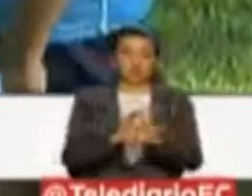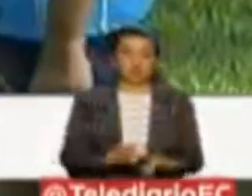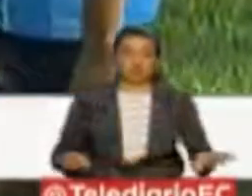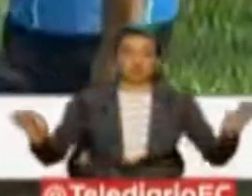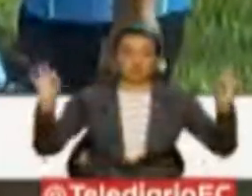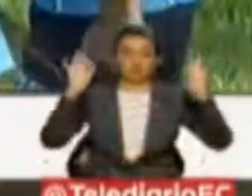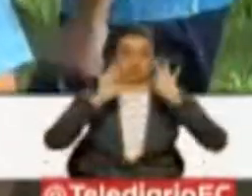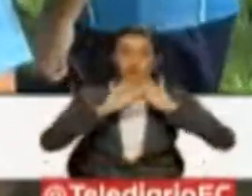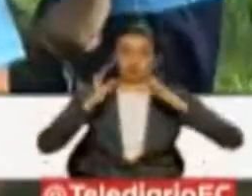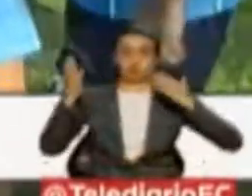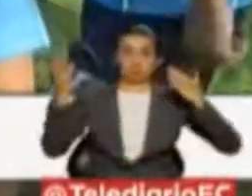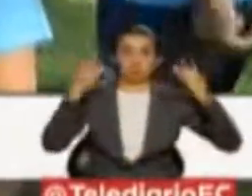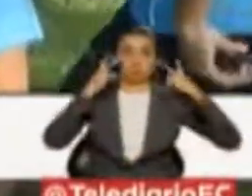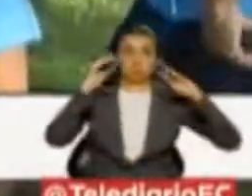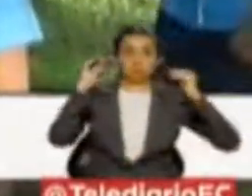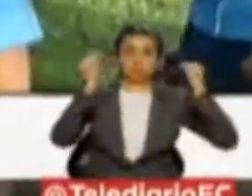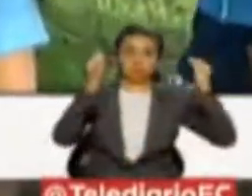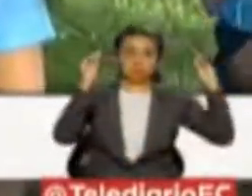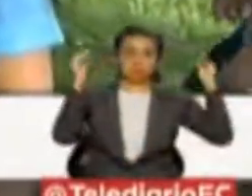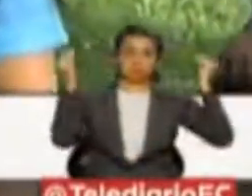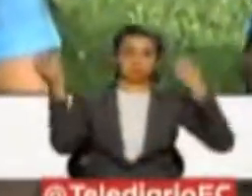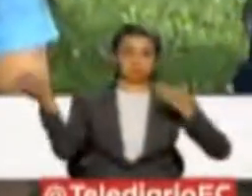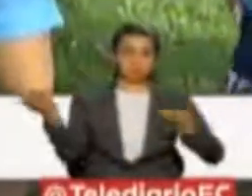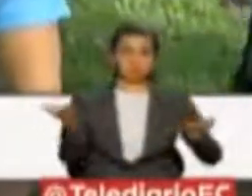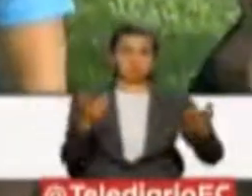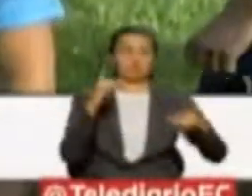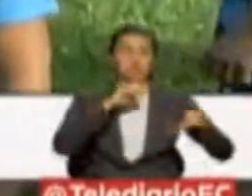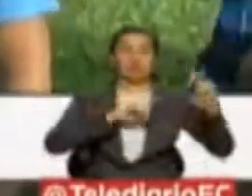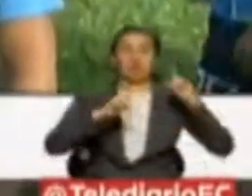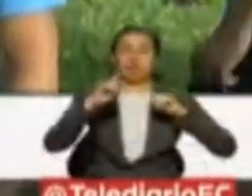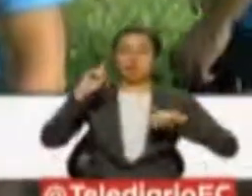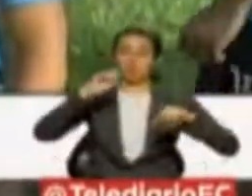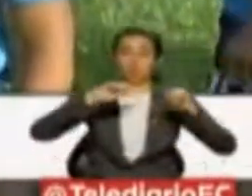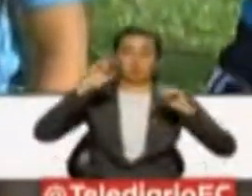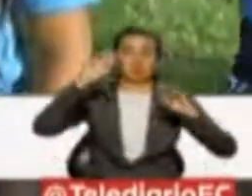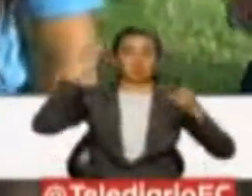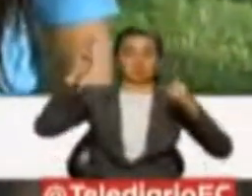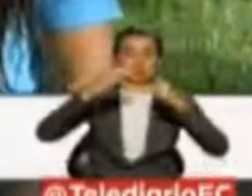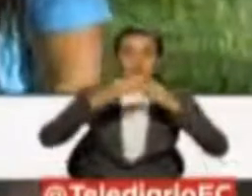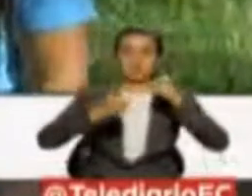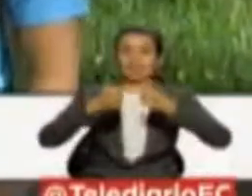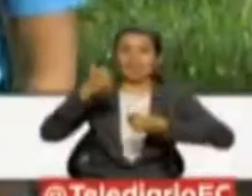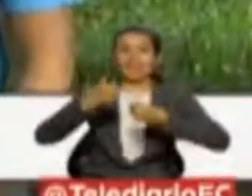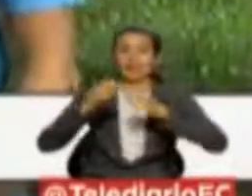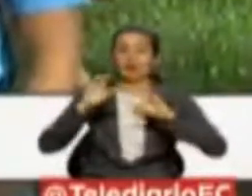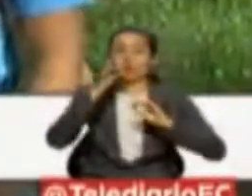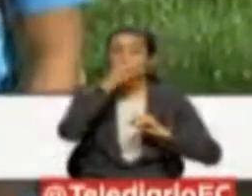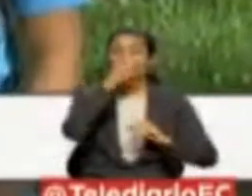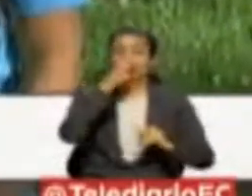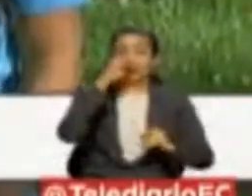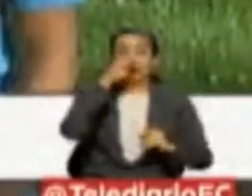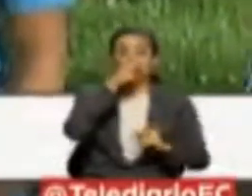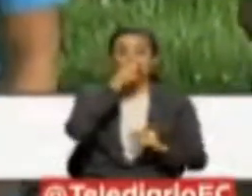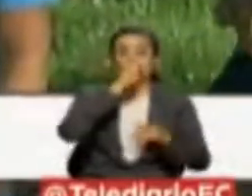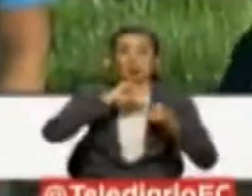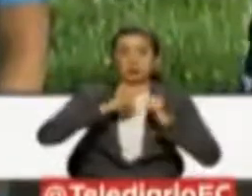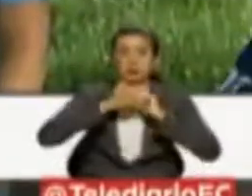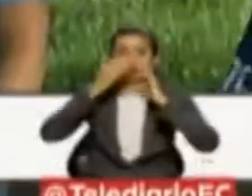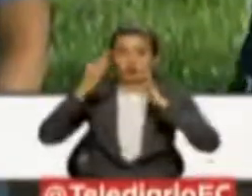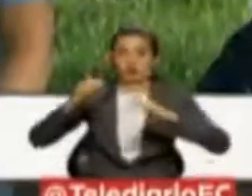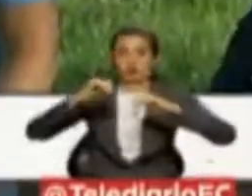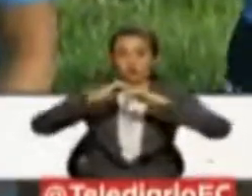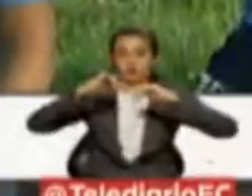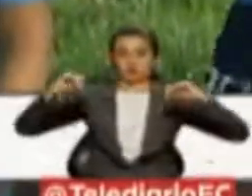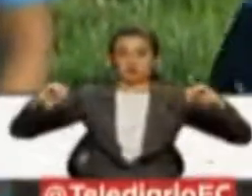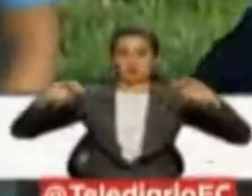importante ahora que muchos jóvenes pues están amenazados por situaciones como la drogadicción. El deporte lo aleja,